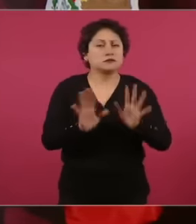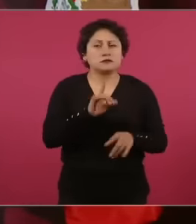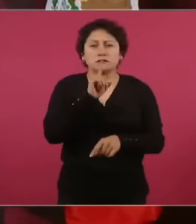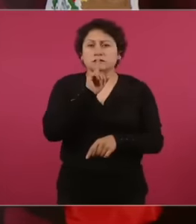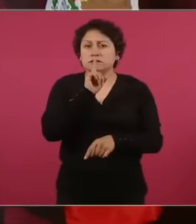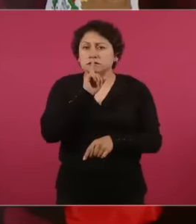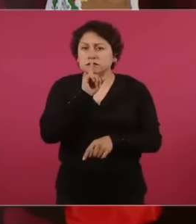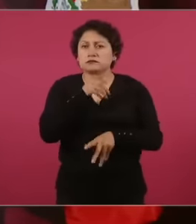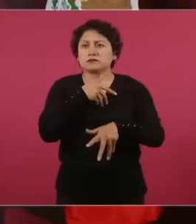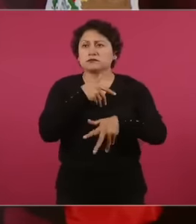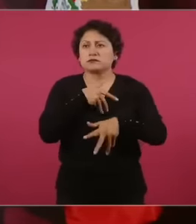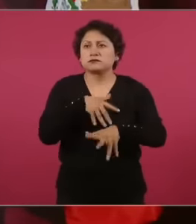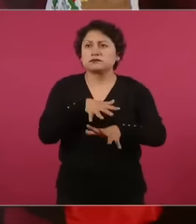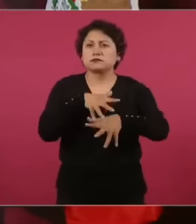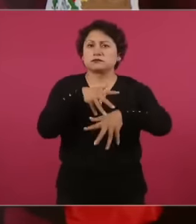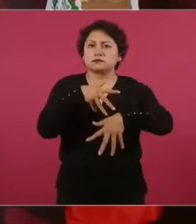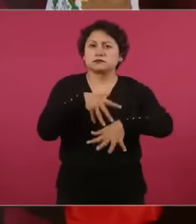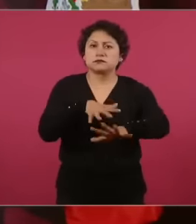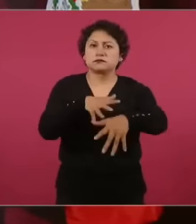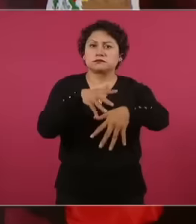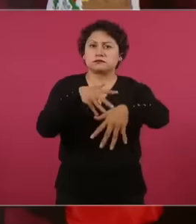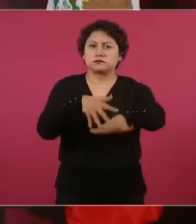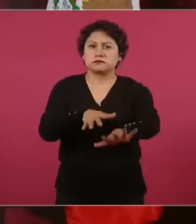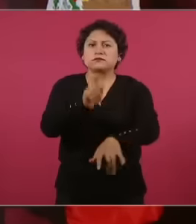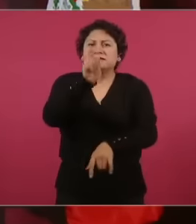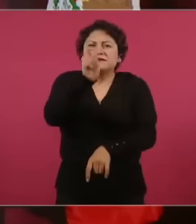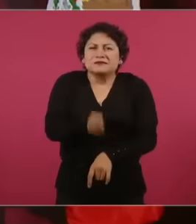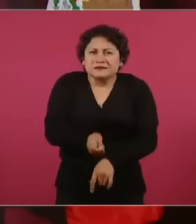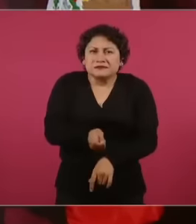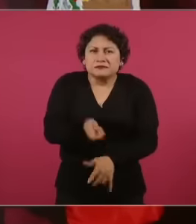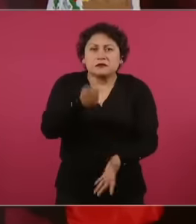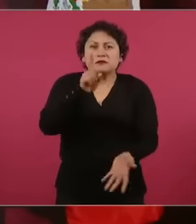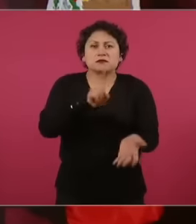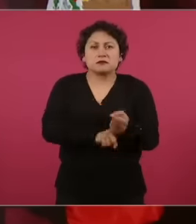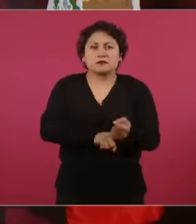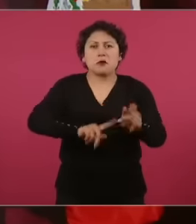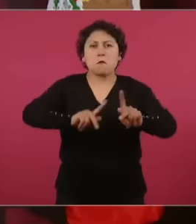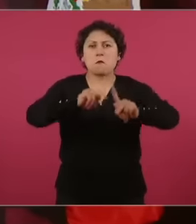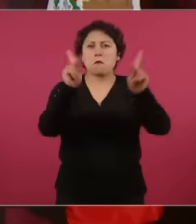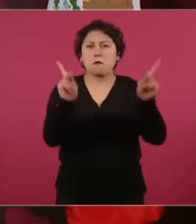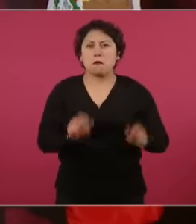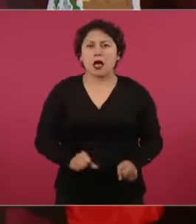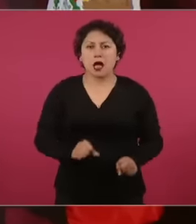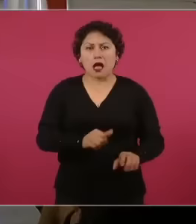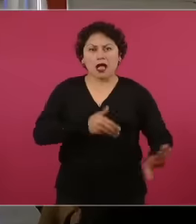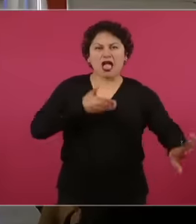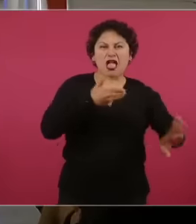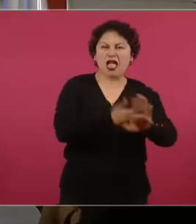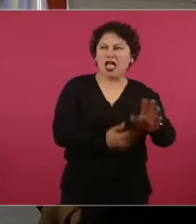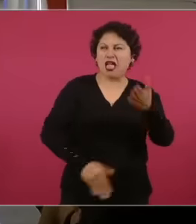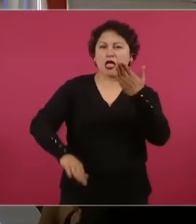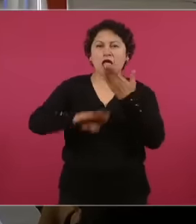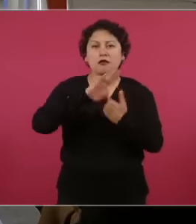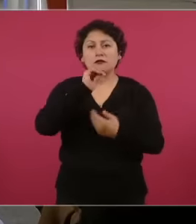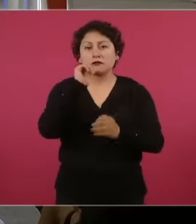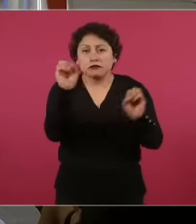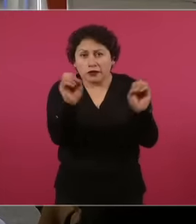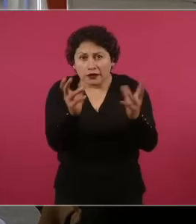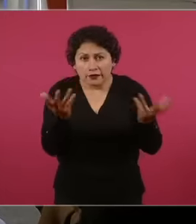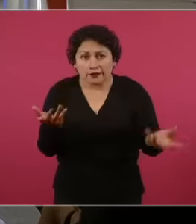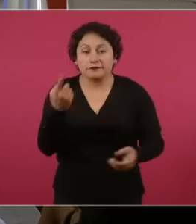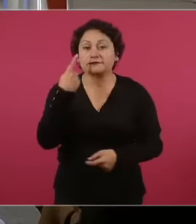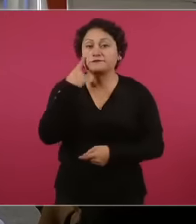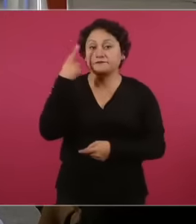El movimiento no violento, la no violencia, Miren, miren